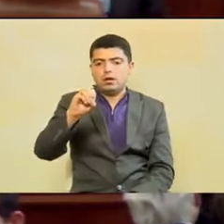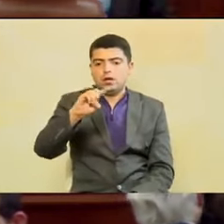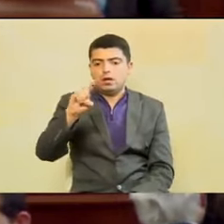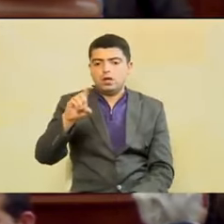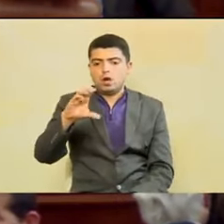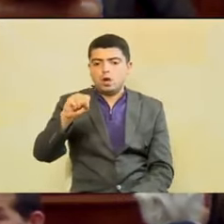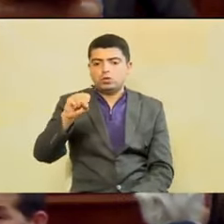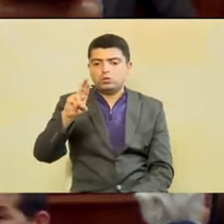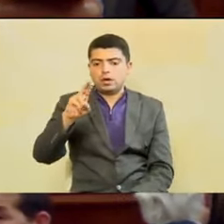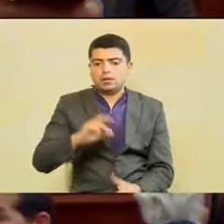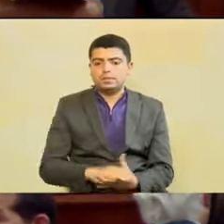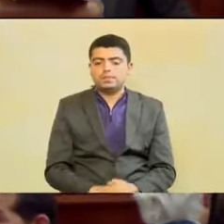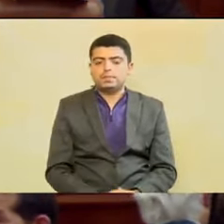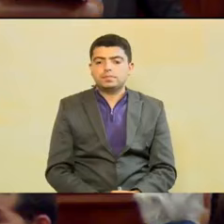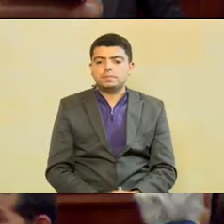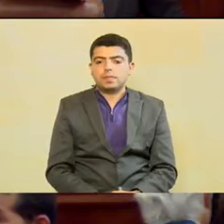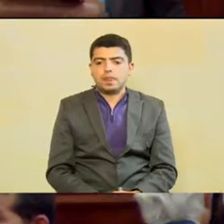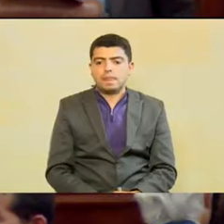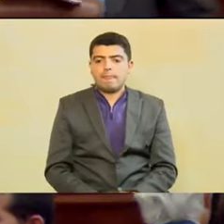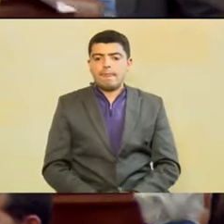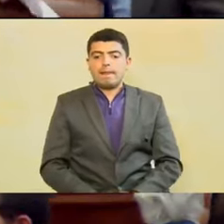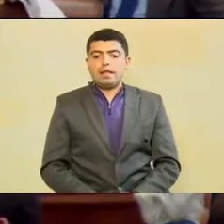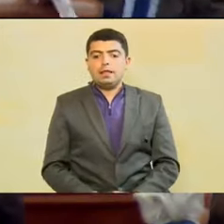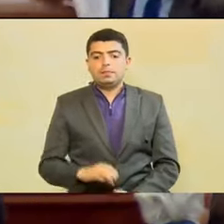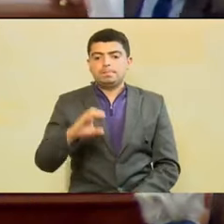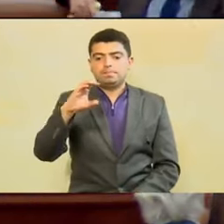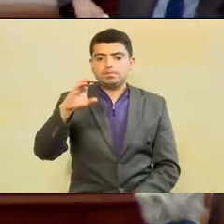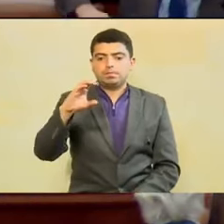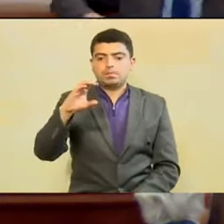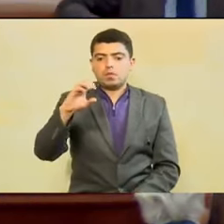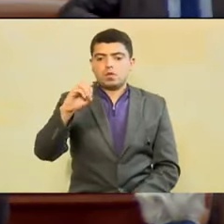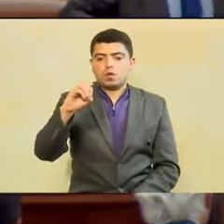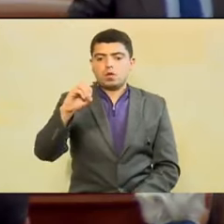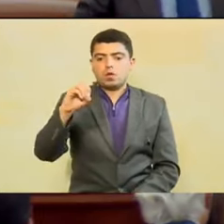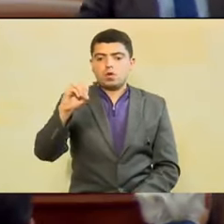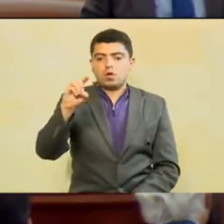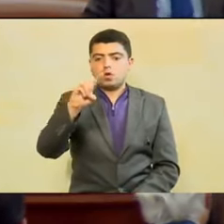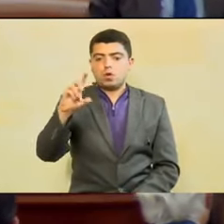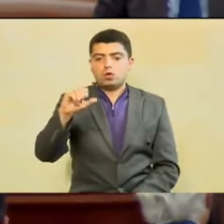ospina tiene el uso de la palabra el representante Óscar